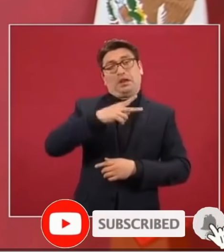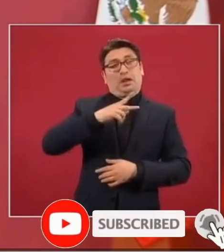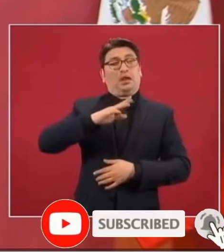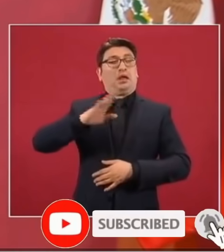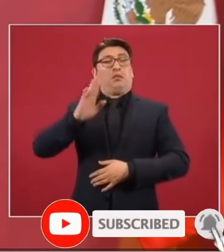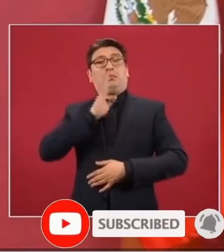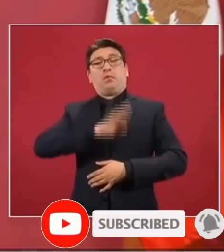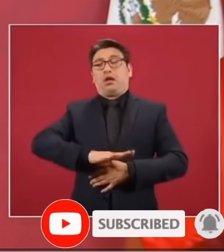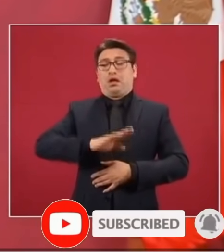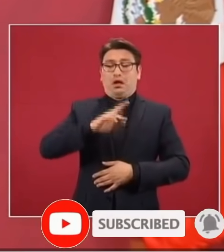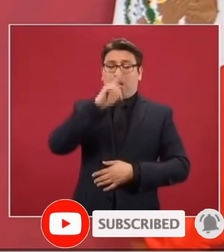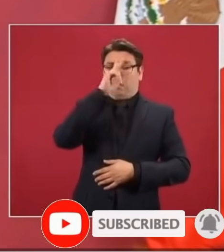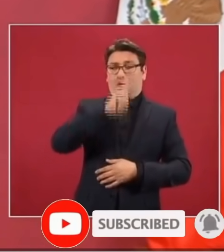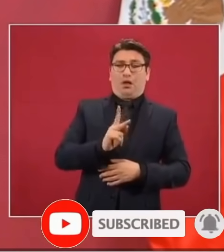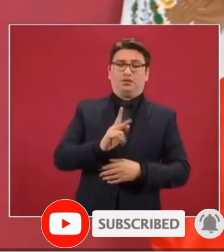mal. Desde luego,